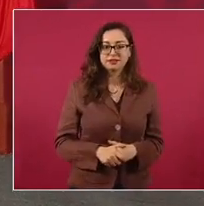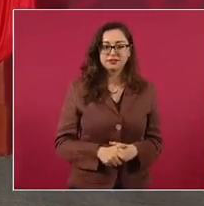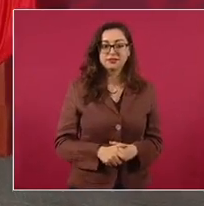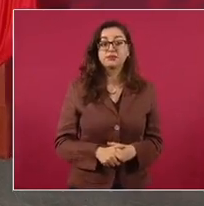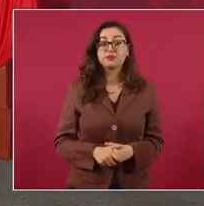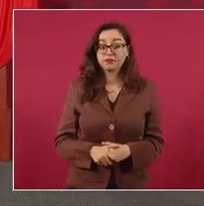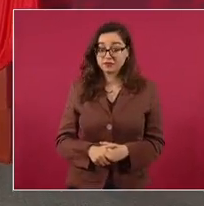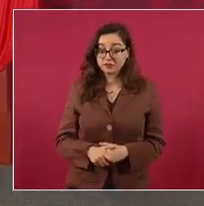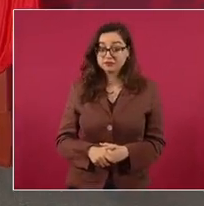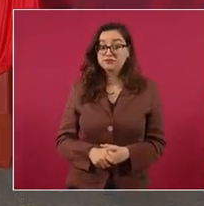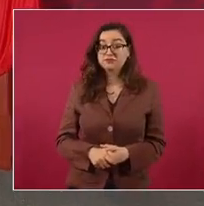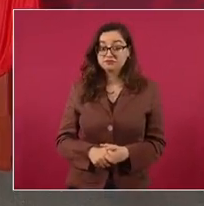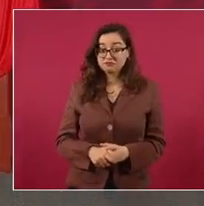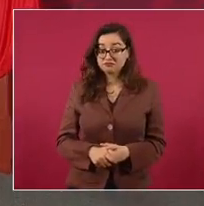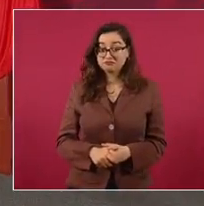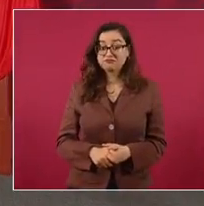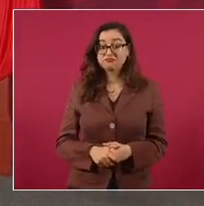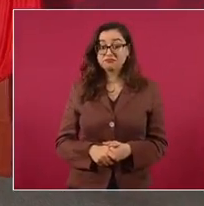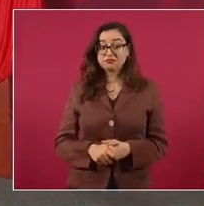¿Sí?